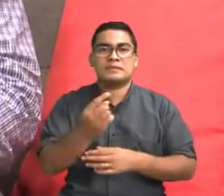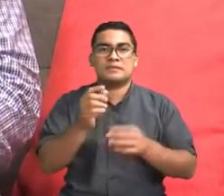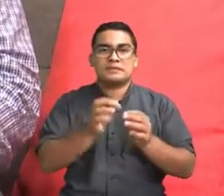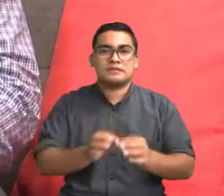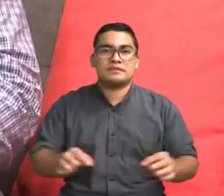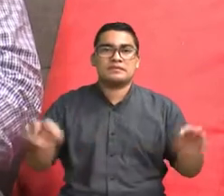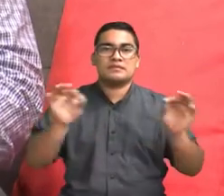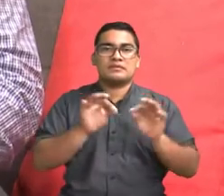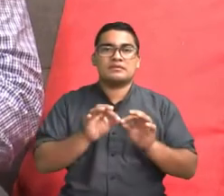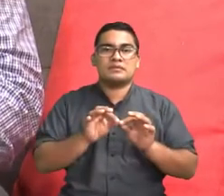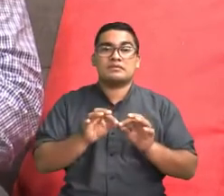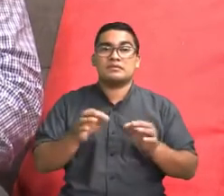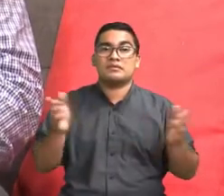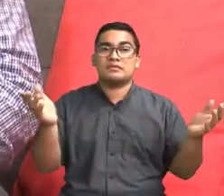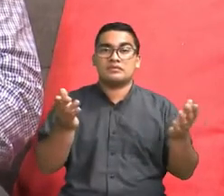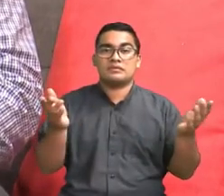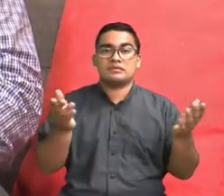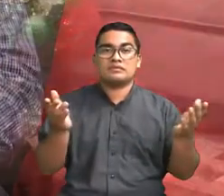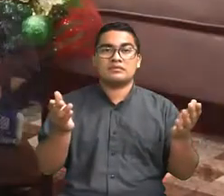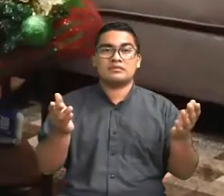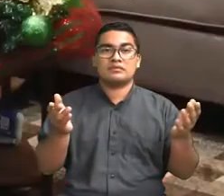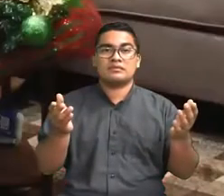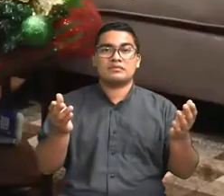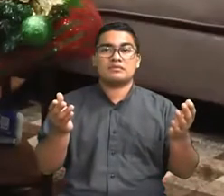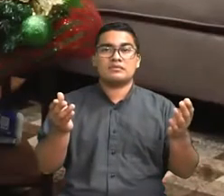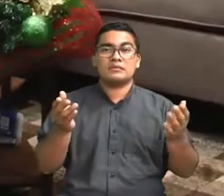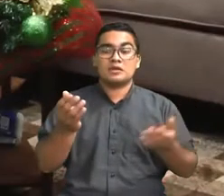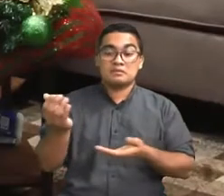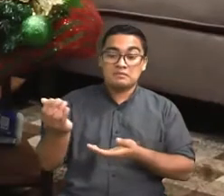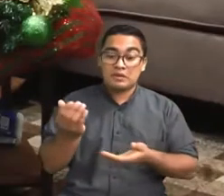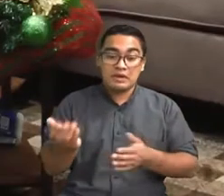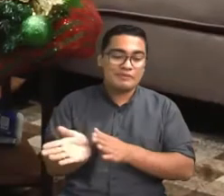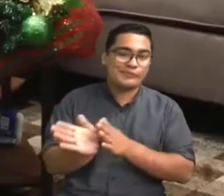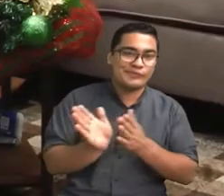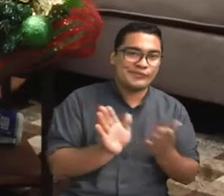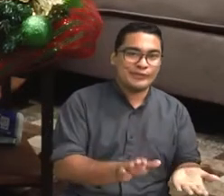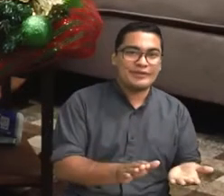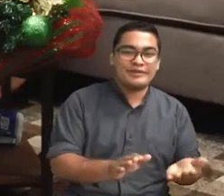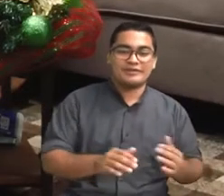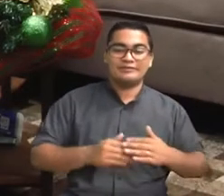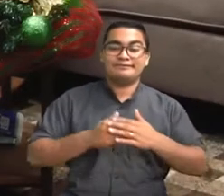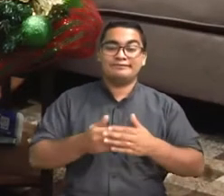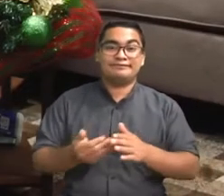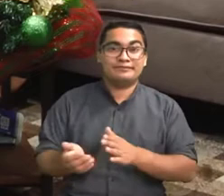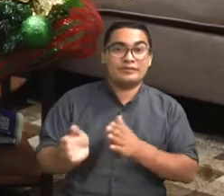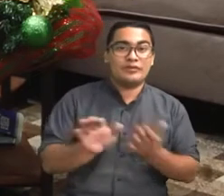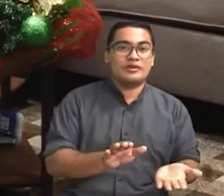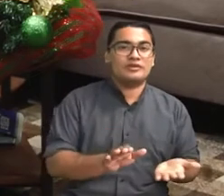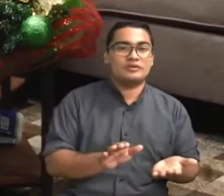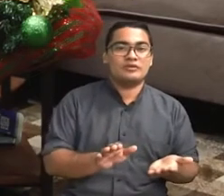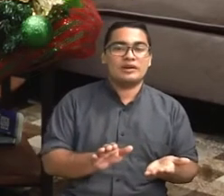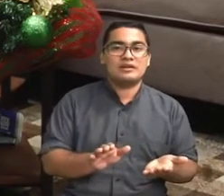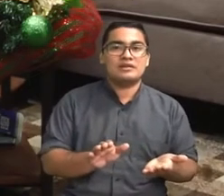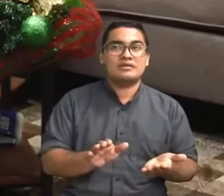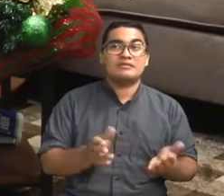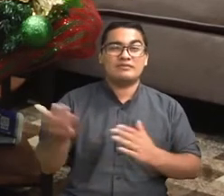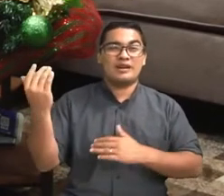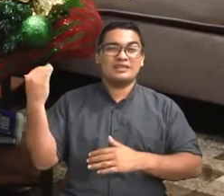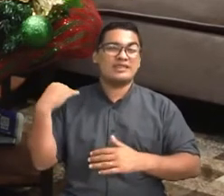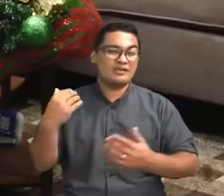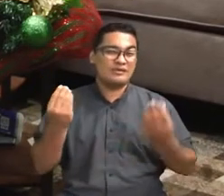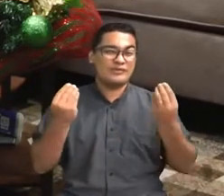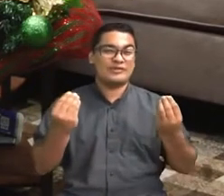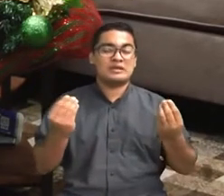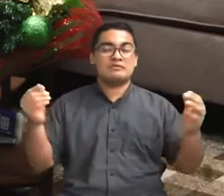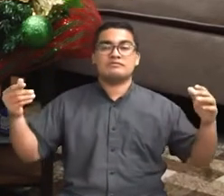una referencia, y es la reducción de la muerte infantil y materna, en este caso a través de las casas maternas, que es una estrategia de